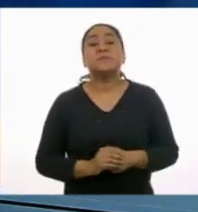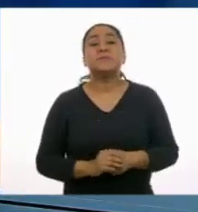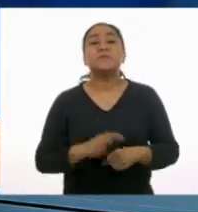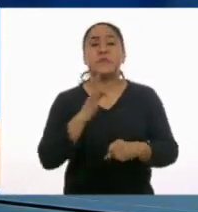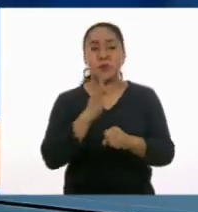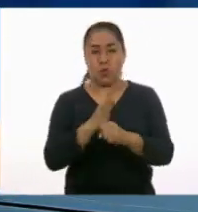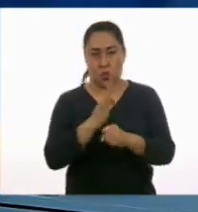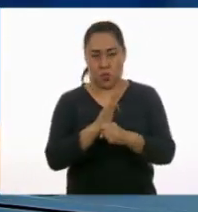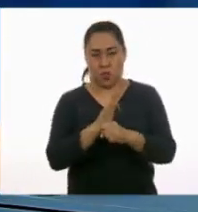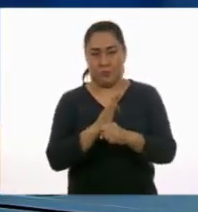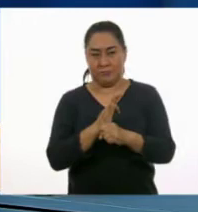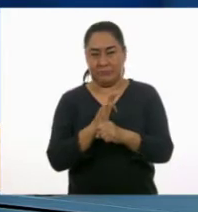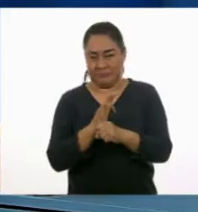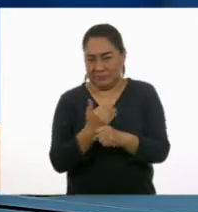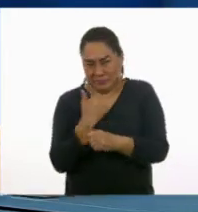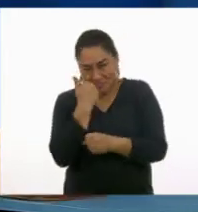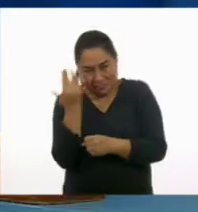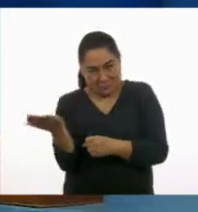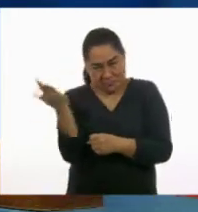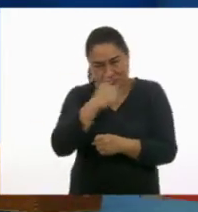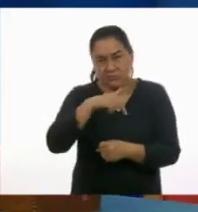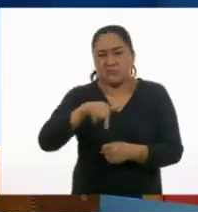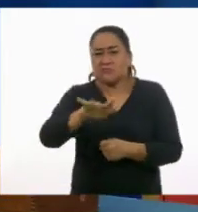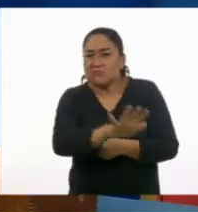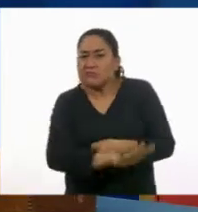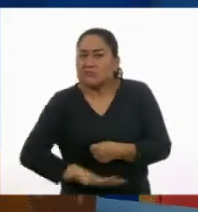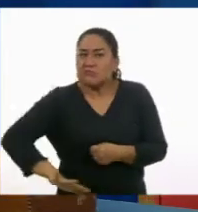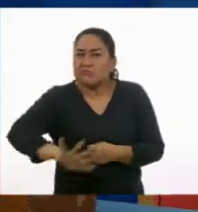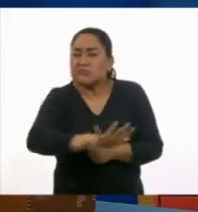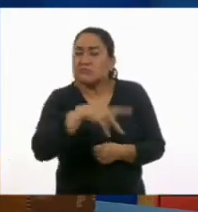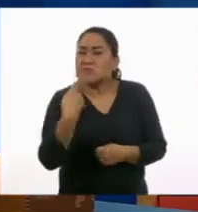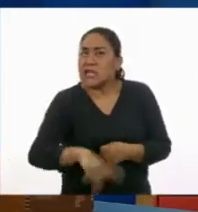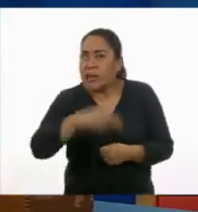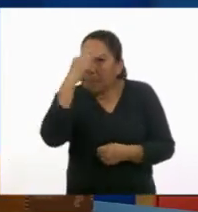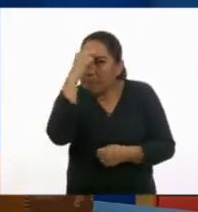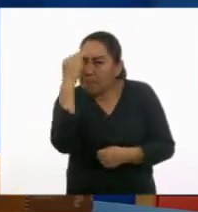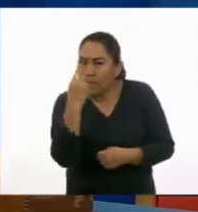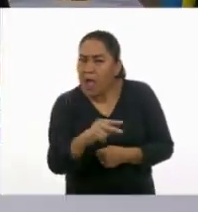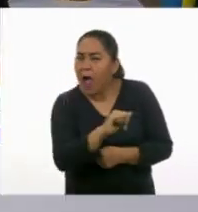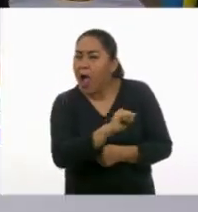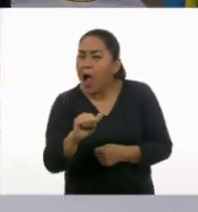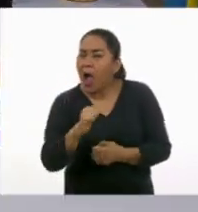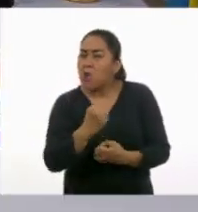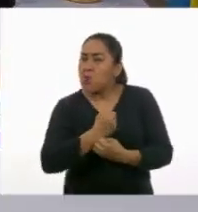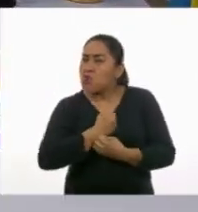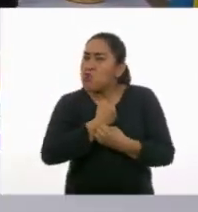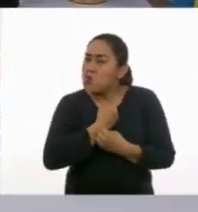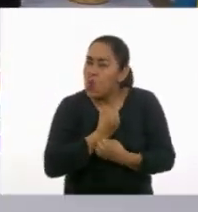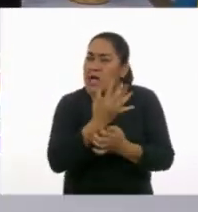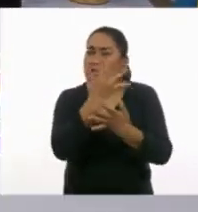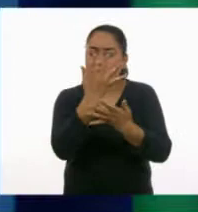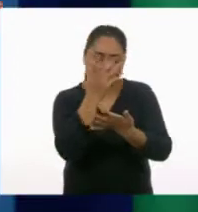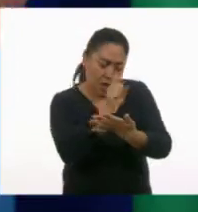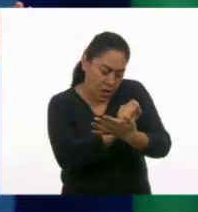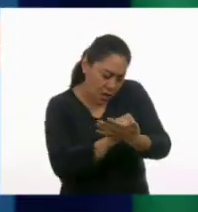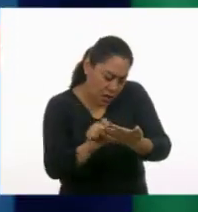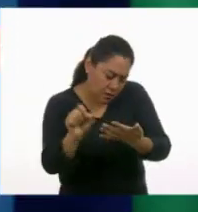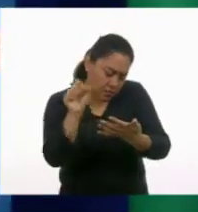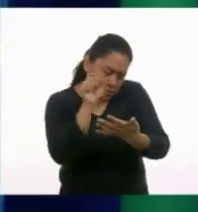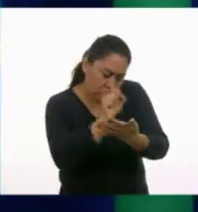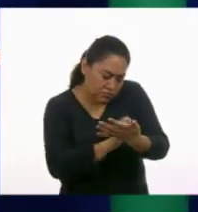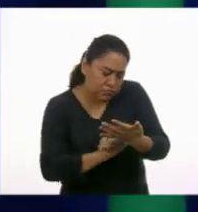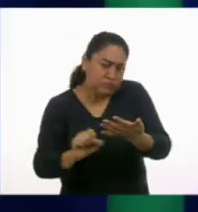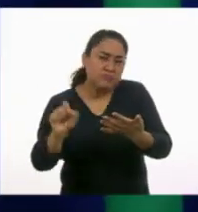al territorio mexicano, territorio de poesía, literatura,